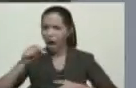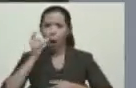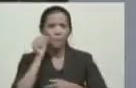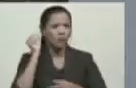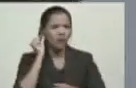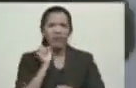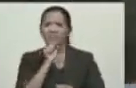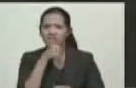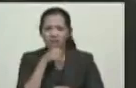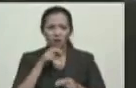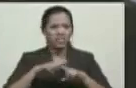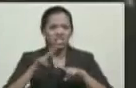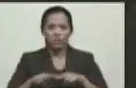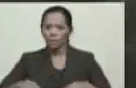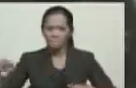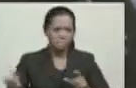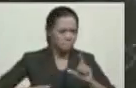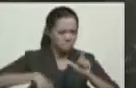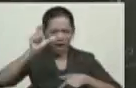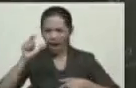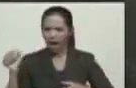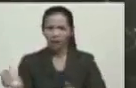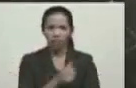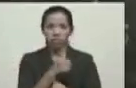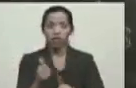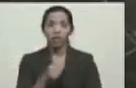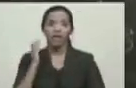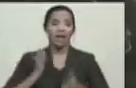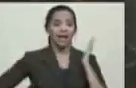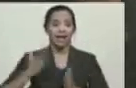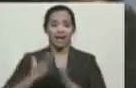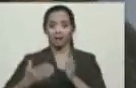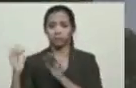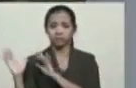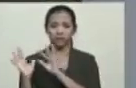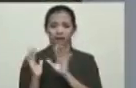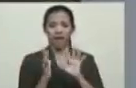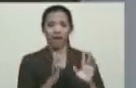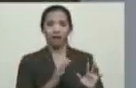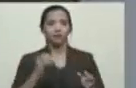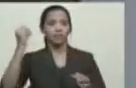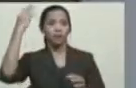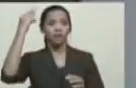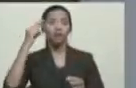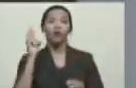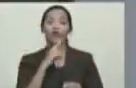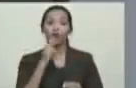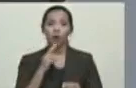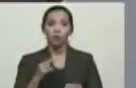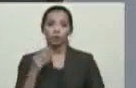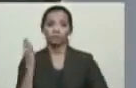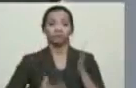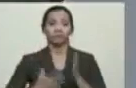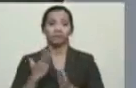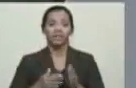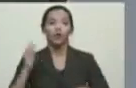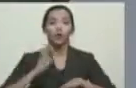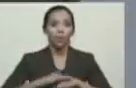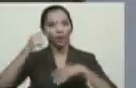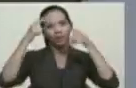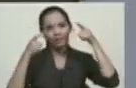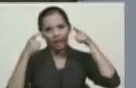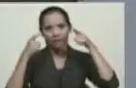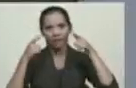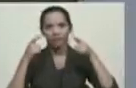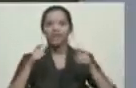ancianos, que corrieron todos una avenida que, gracias a Dios, en ese momento el semáforo estaba en rojo, si no hubiera sido una masacre, y le hubieran echado la culpa a Chávez